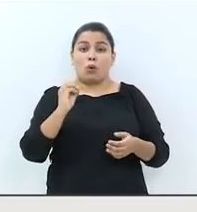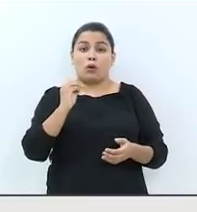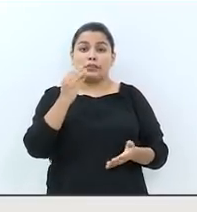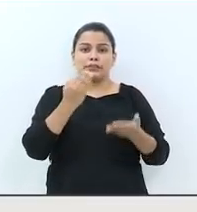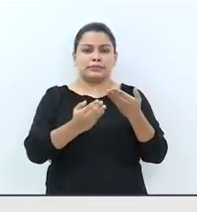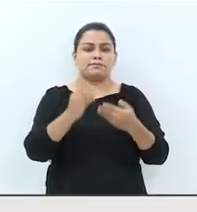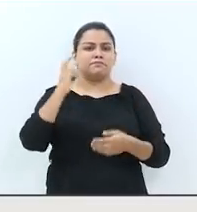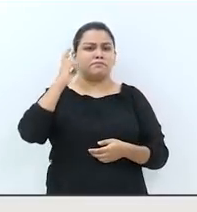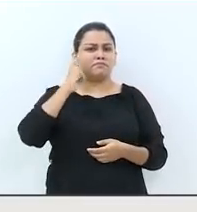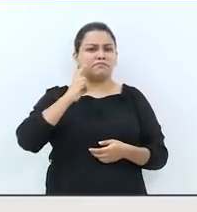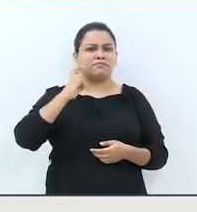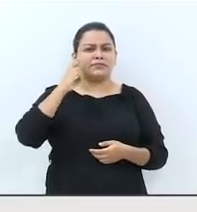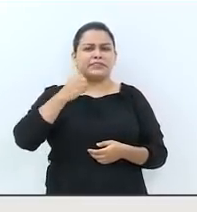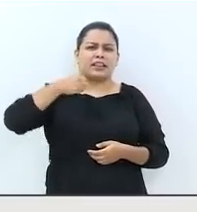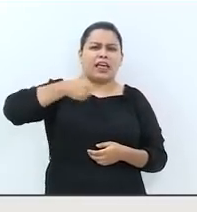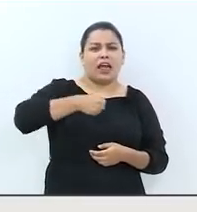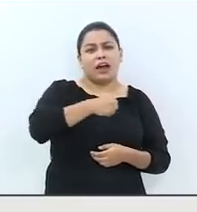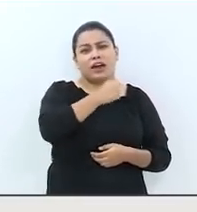les parece si con